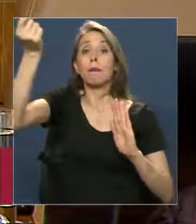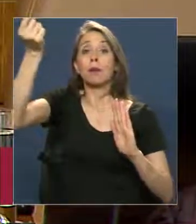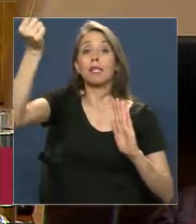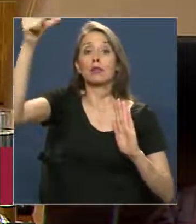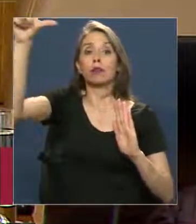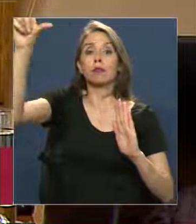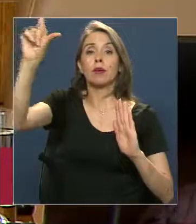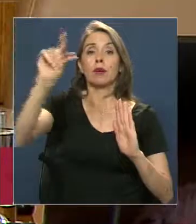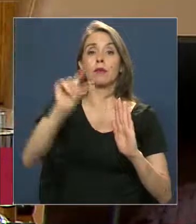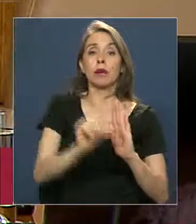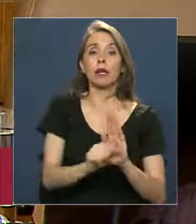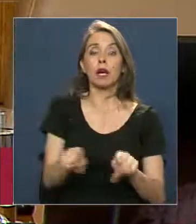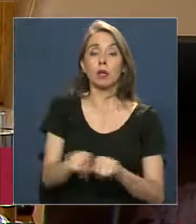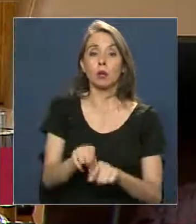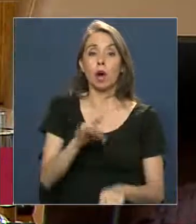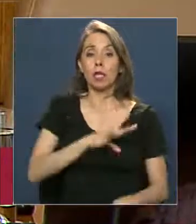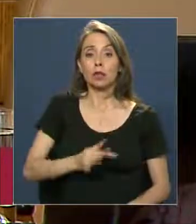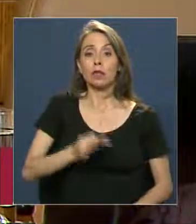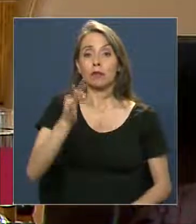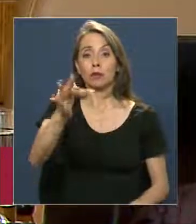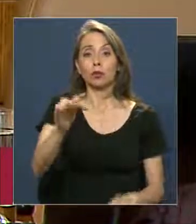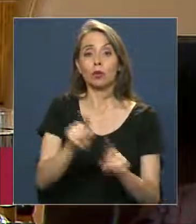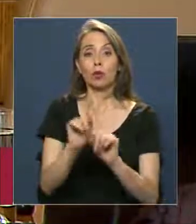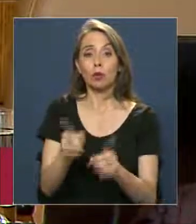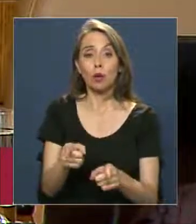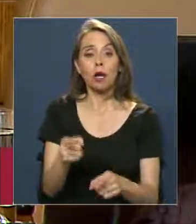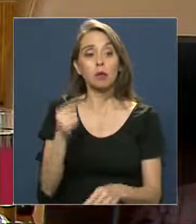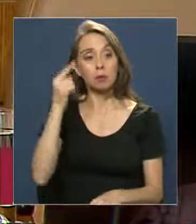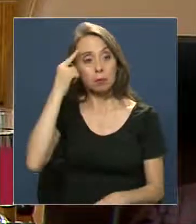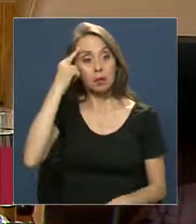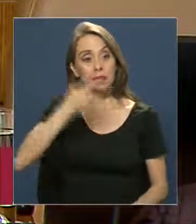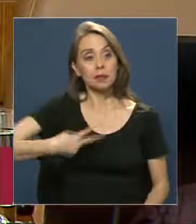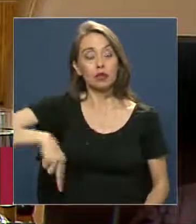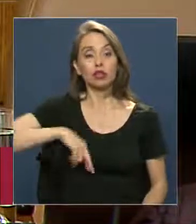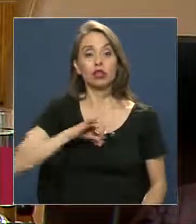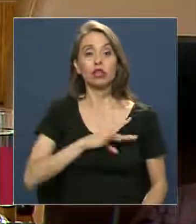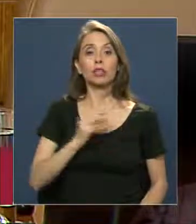eso es lo que le va a pasar a Chile, al final de cuentas, porque parece que siempre hemos pensado